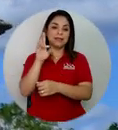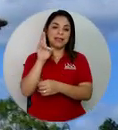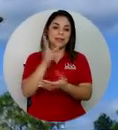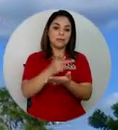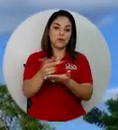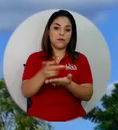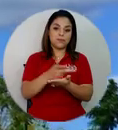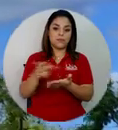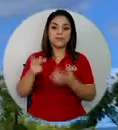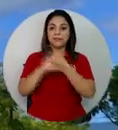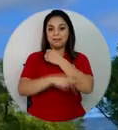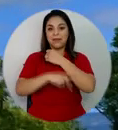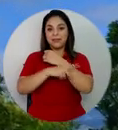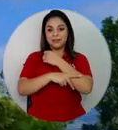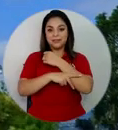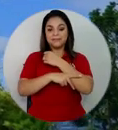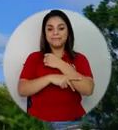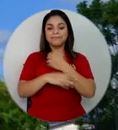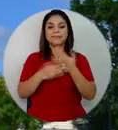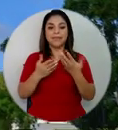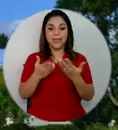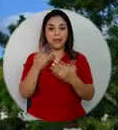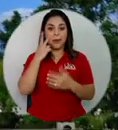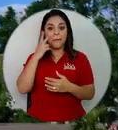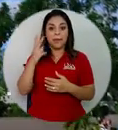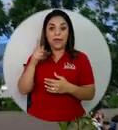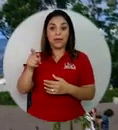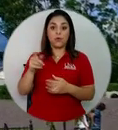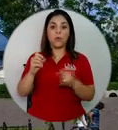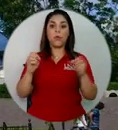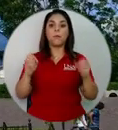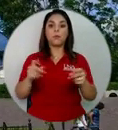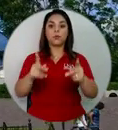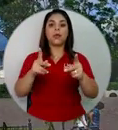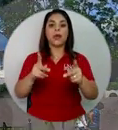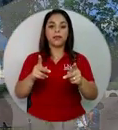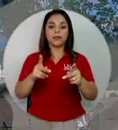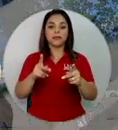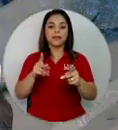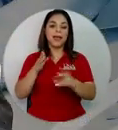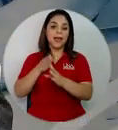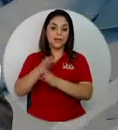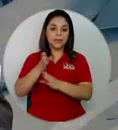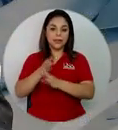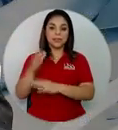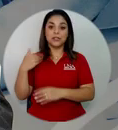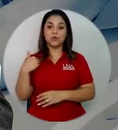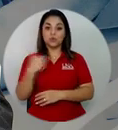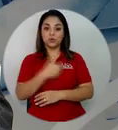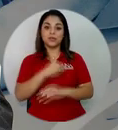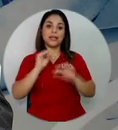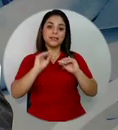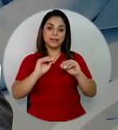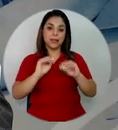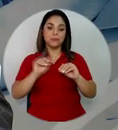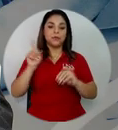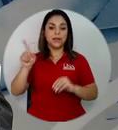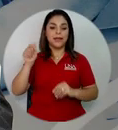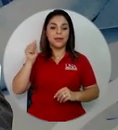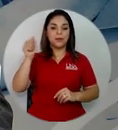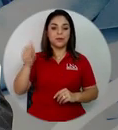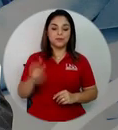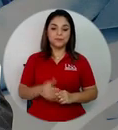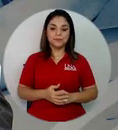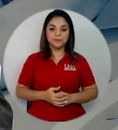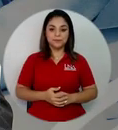7 provincias del país que ven una oportunidad las carreras que nosotros impartimos en